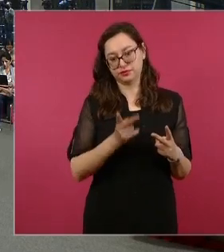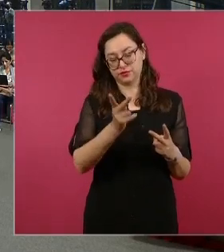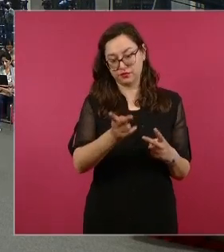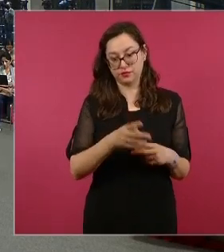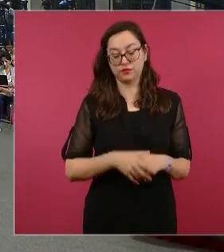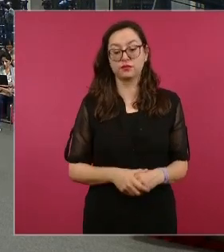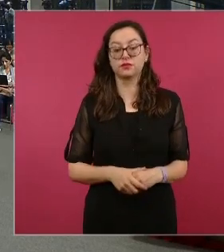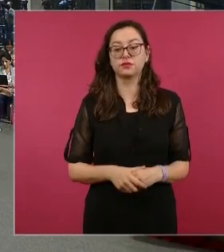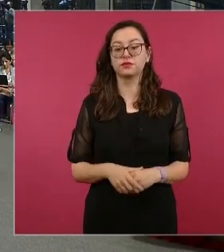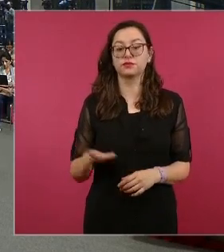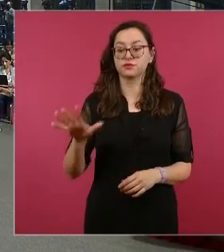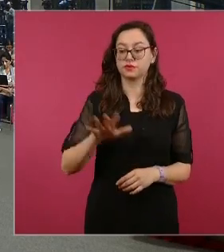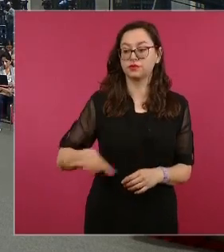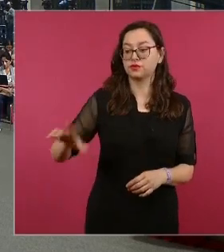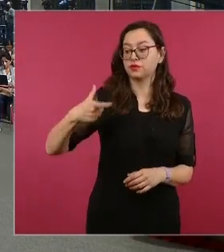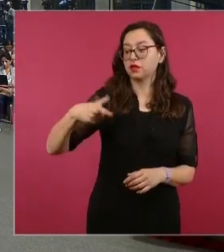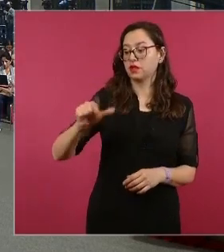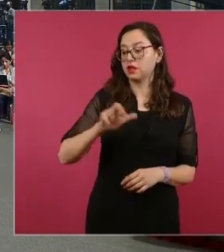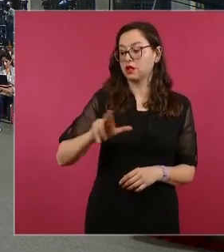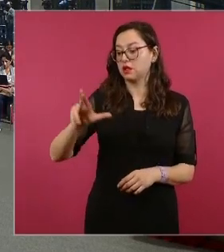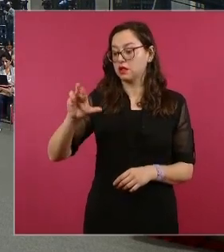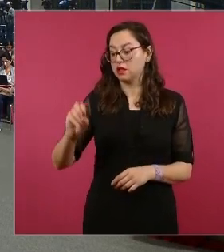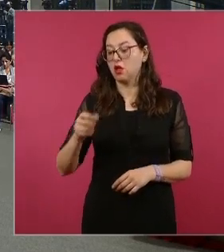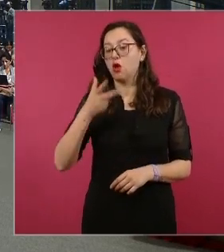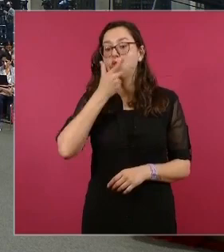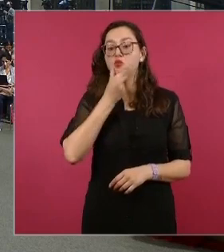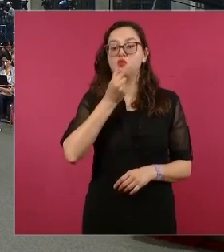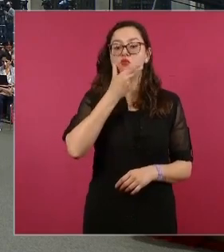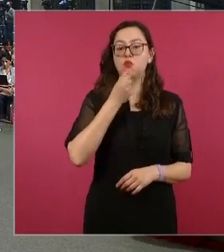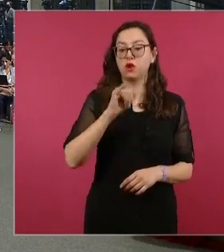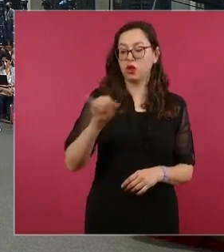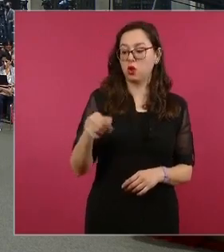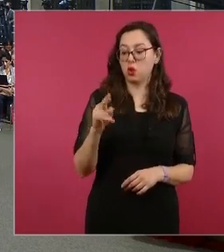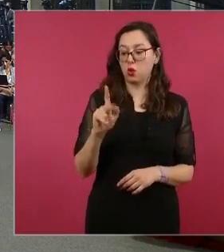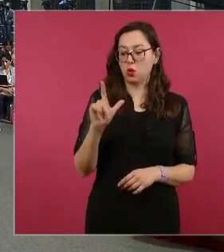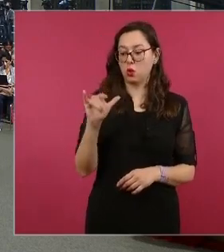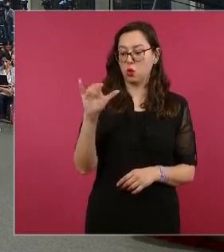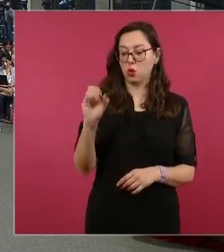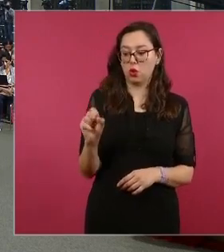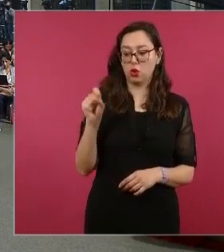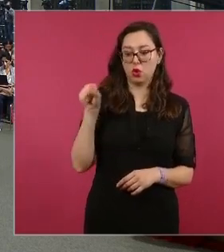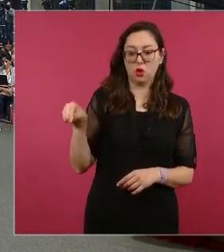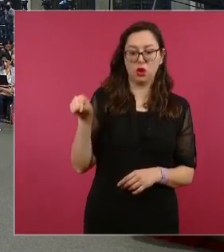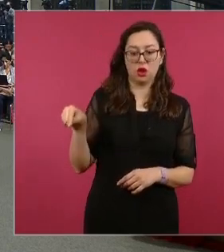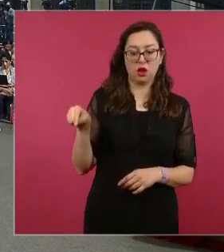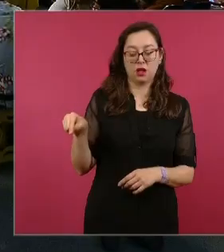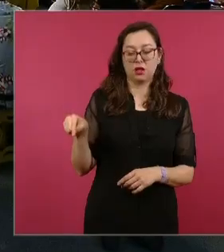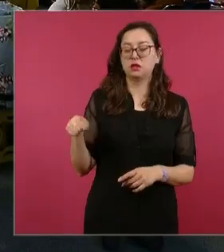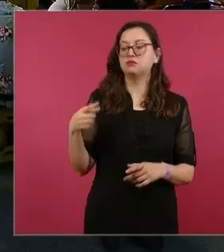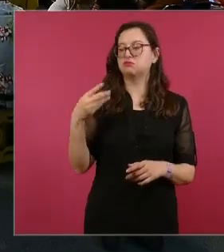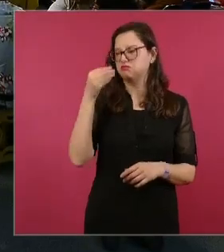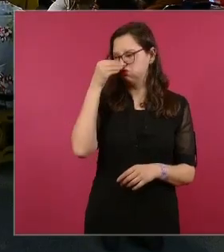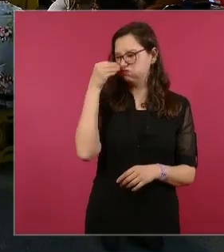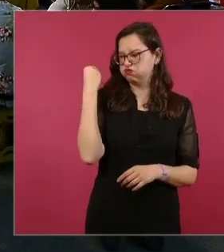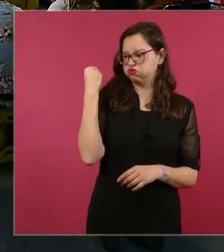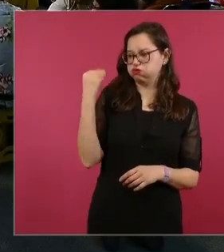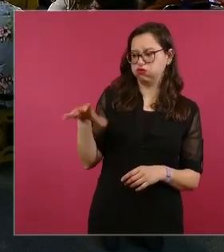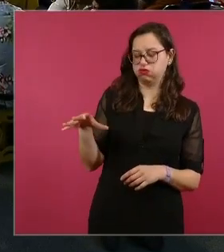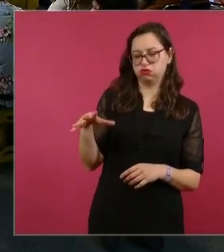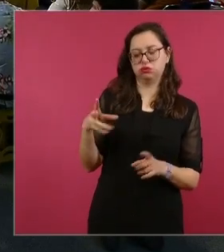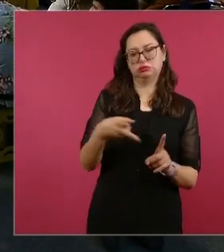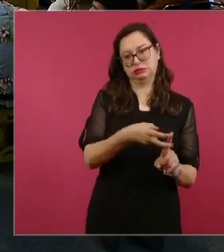en Quintana Roo el caso de Julio Orellana, una persona que fue acusada por secuestro,